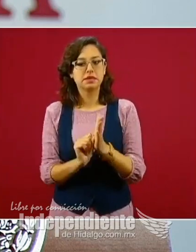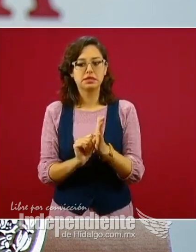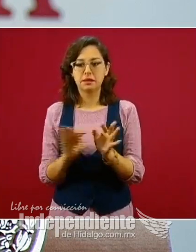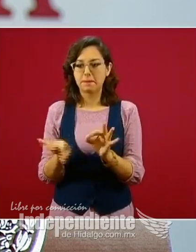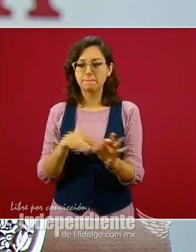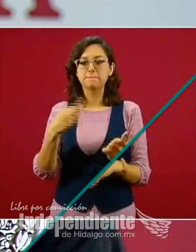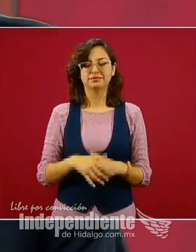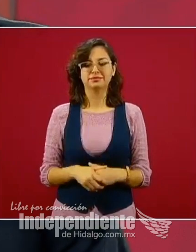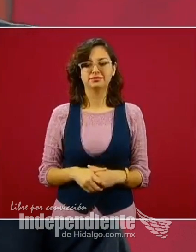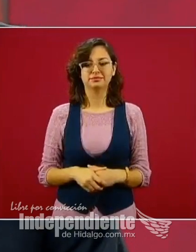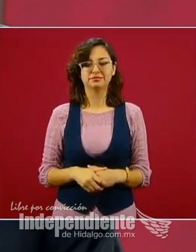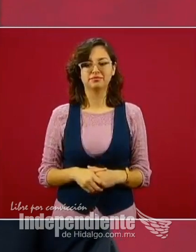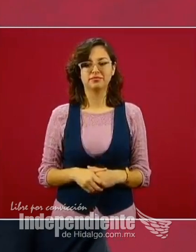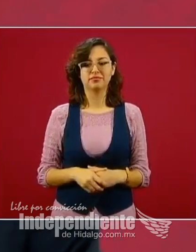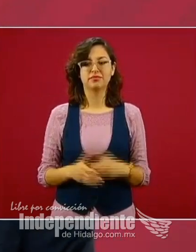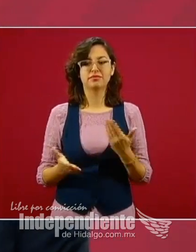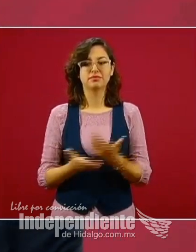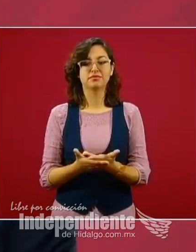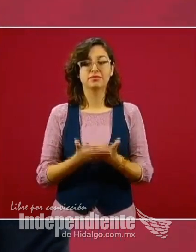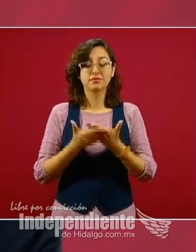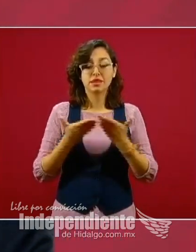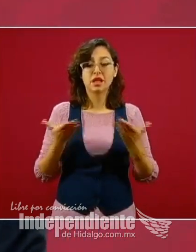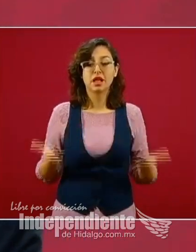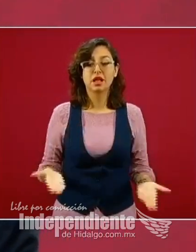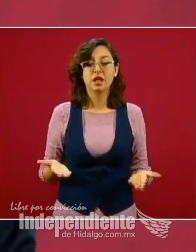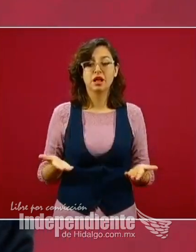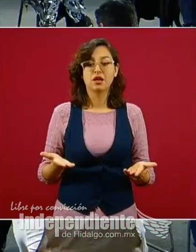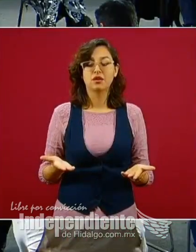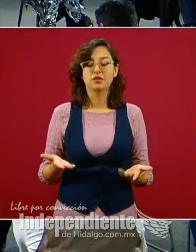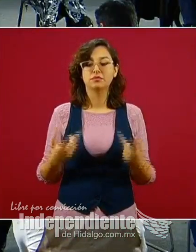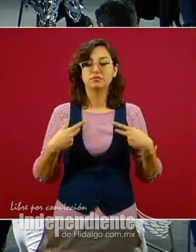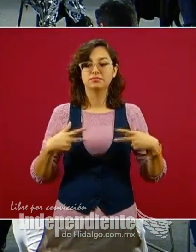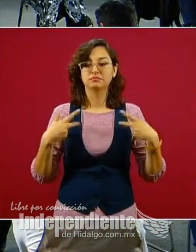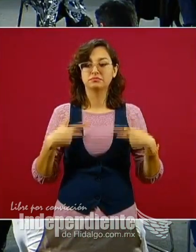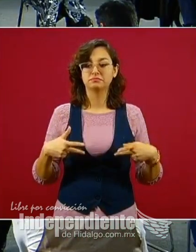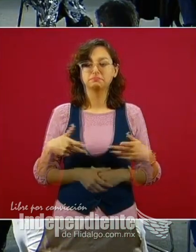curso de plan de negocio. ¿Cuántos han perdido el empleo?